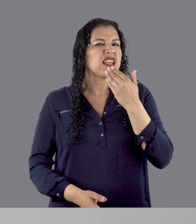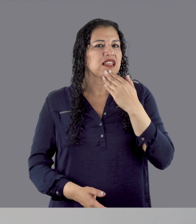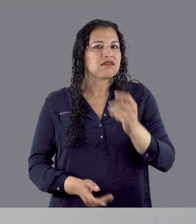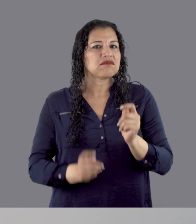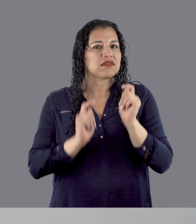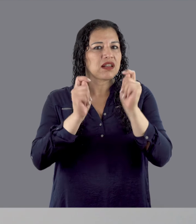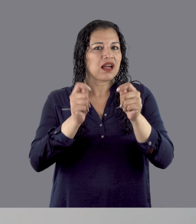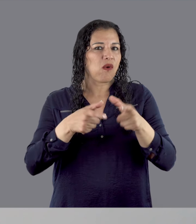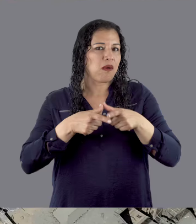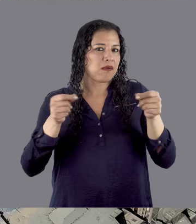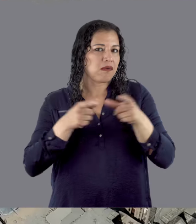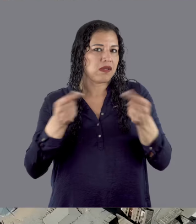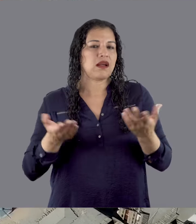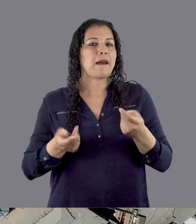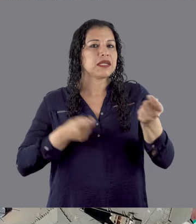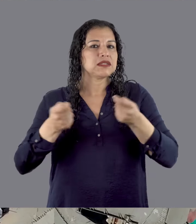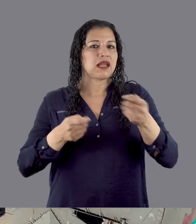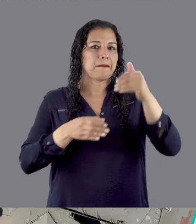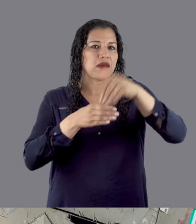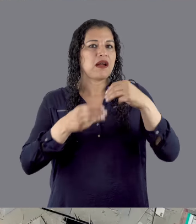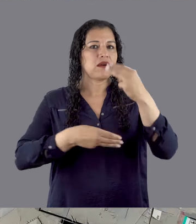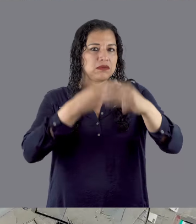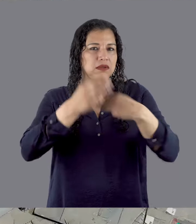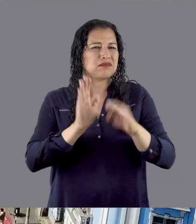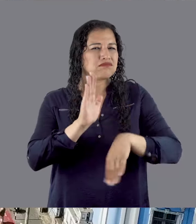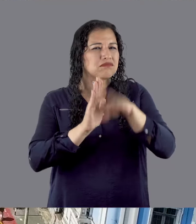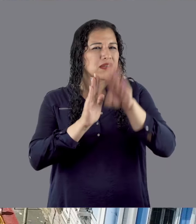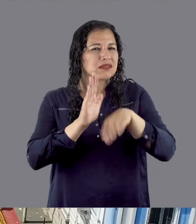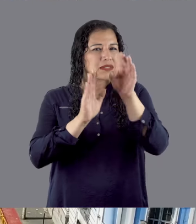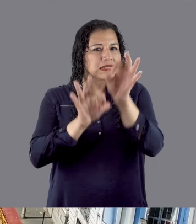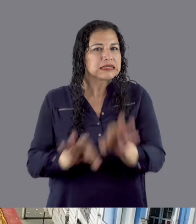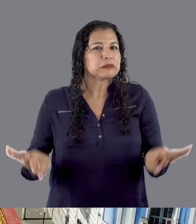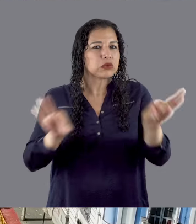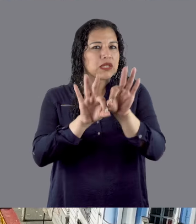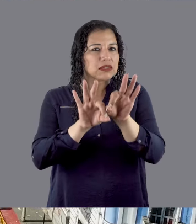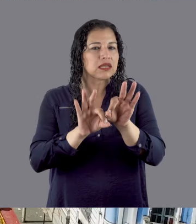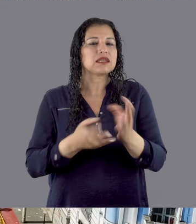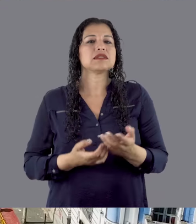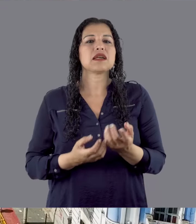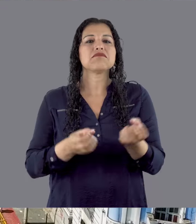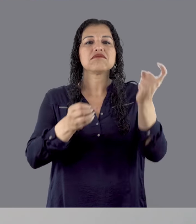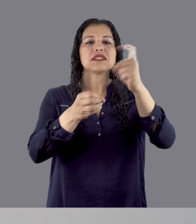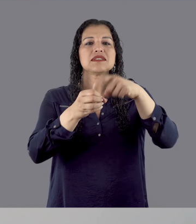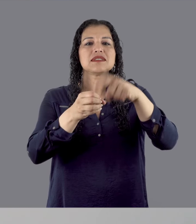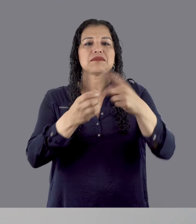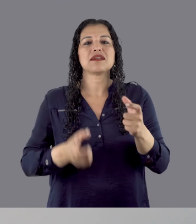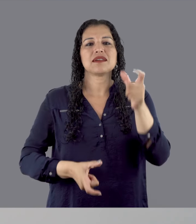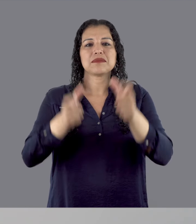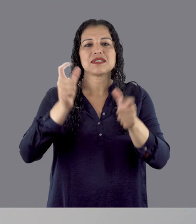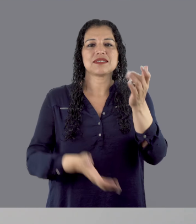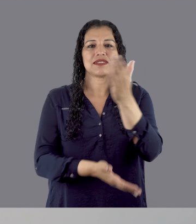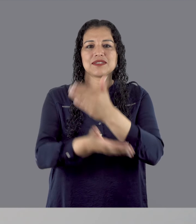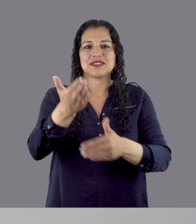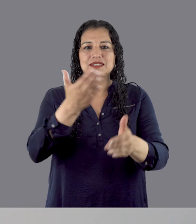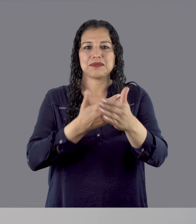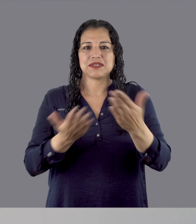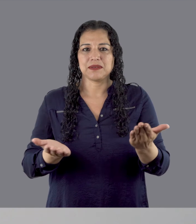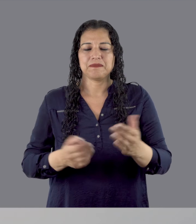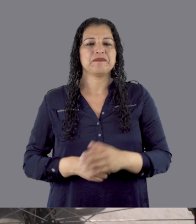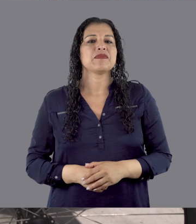japonesa administrada por el Banco Mundial. Pero tal vez lo más importante es que se hizo con la participación de personas